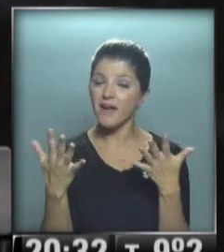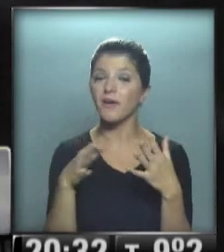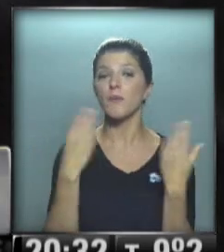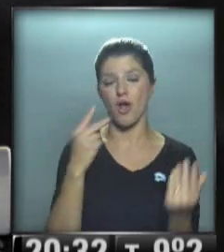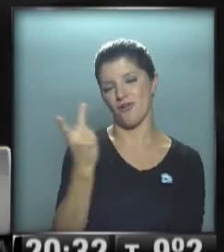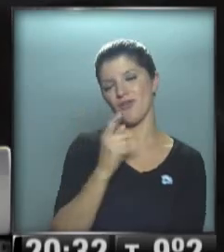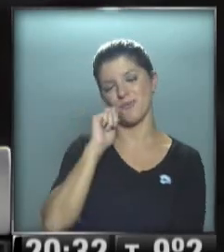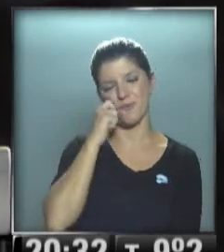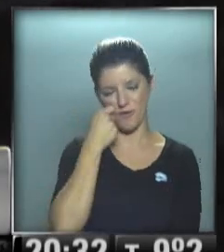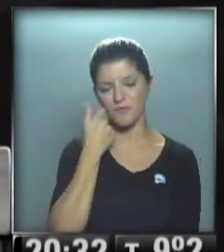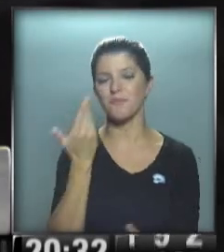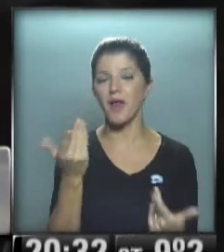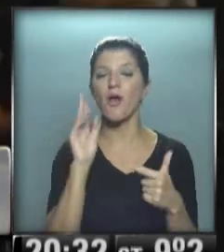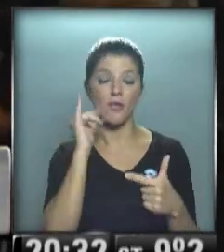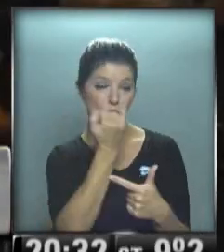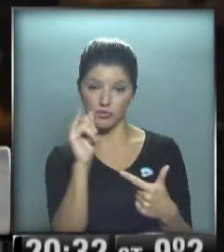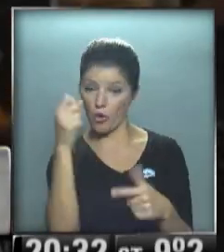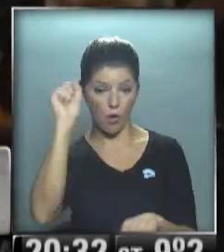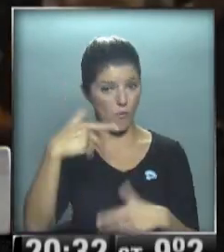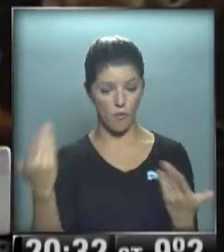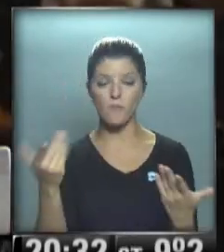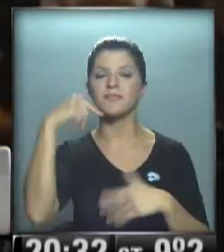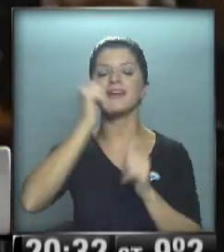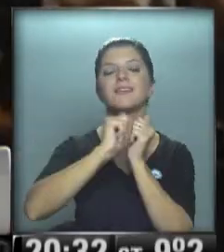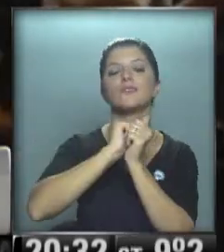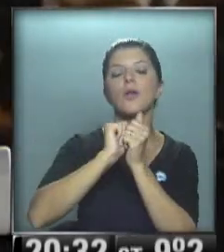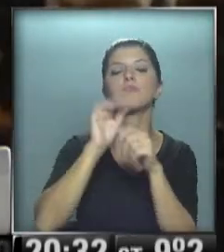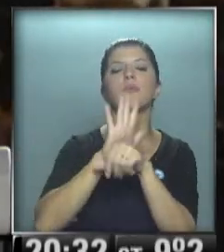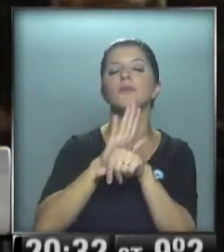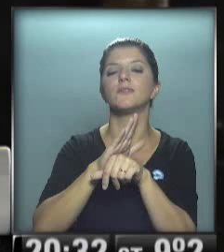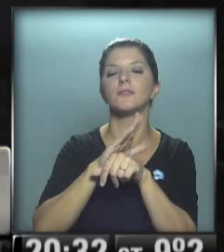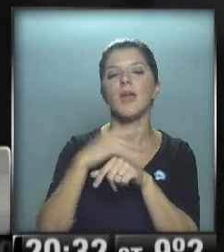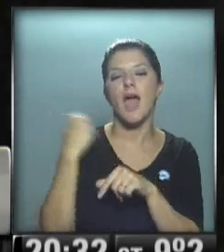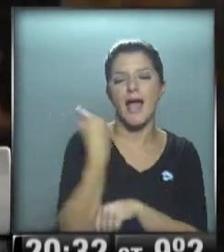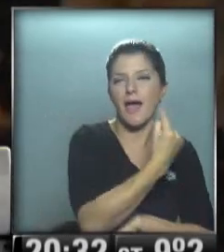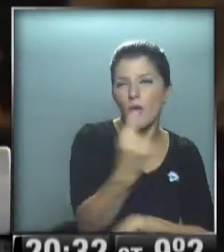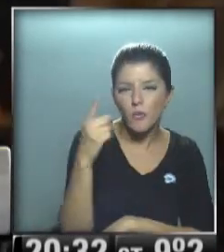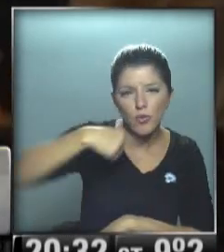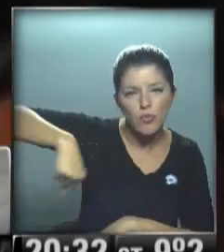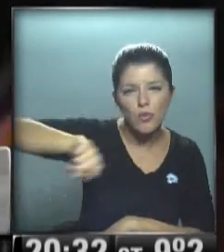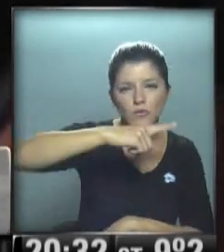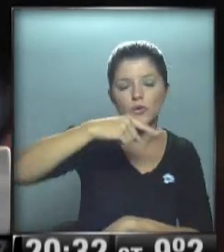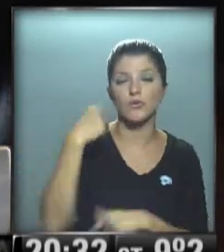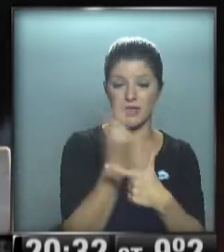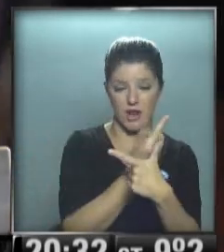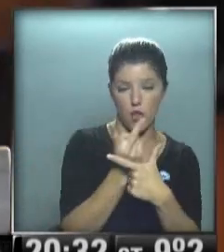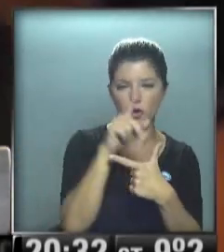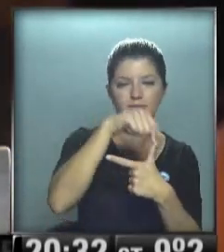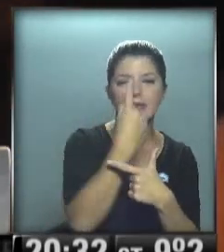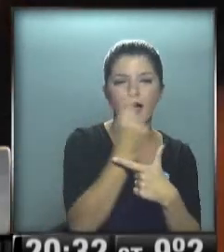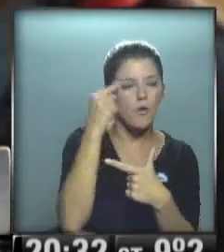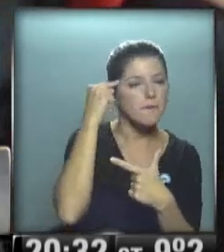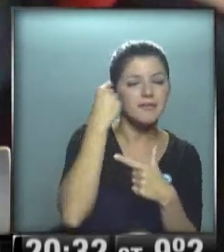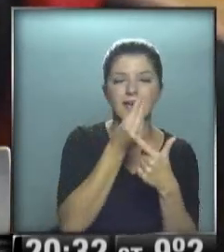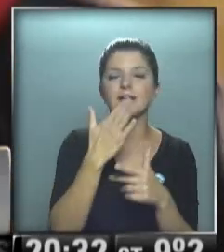son bellísimos como ya digo eh la una historia que es una especie de ensayo sobre lo que pasa por las cabezas propias no de cada uno de los miembros de la pareja la individualidad los